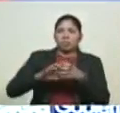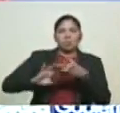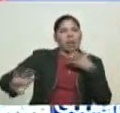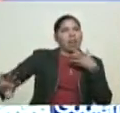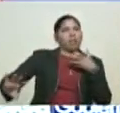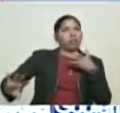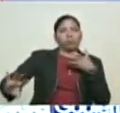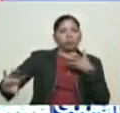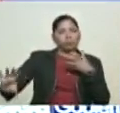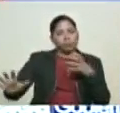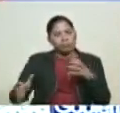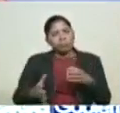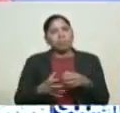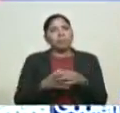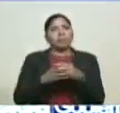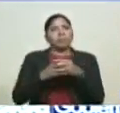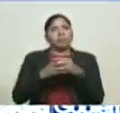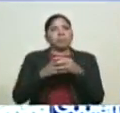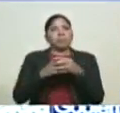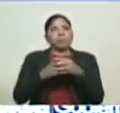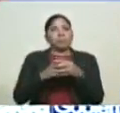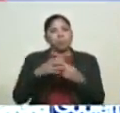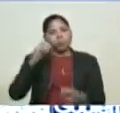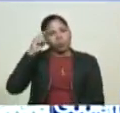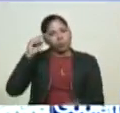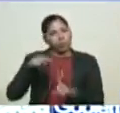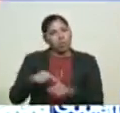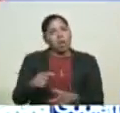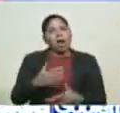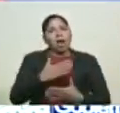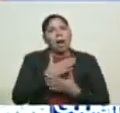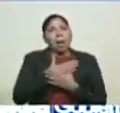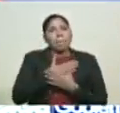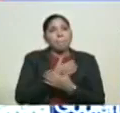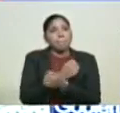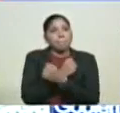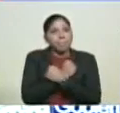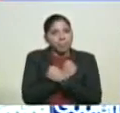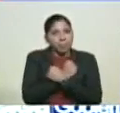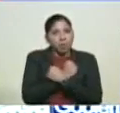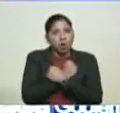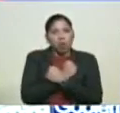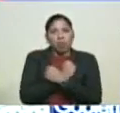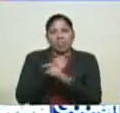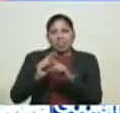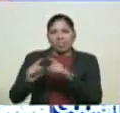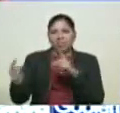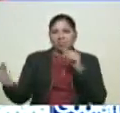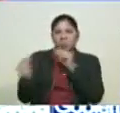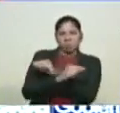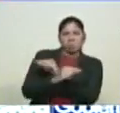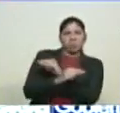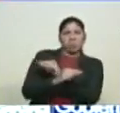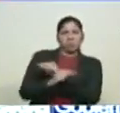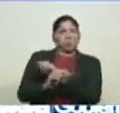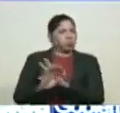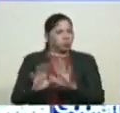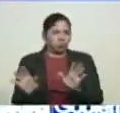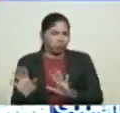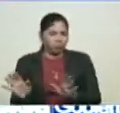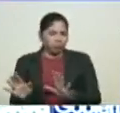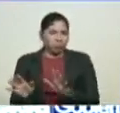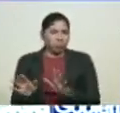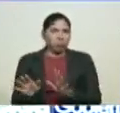amor. En base al amor, sí, al reconocimiento de las diferencias que podamos tener, de cualquier signo ideológico,